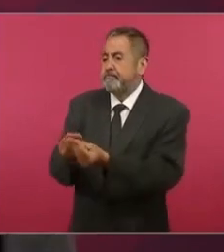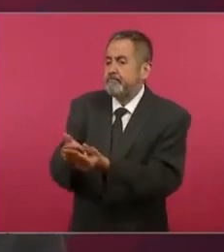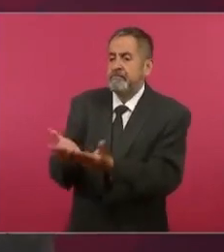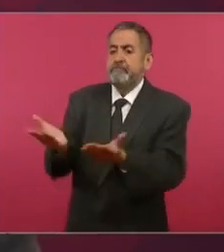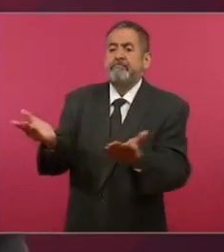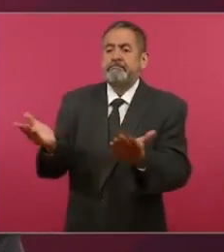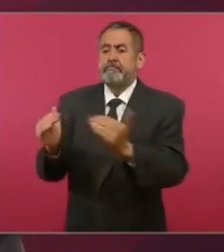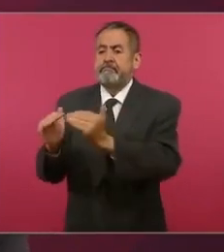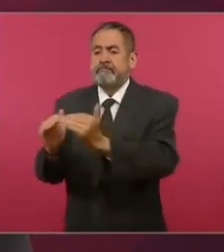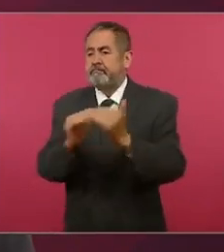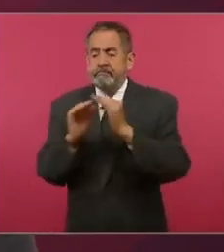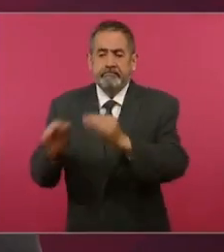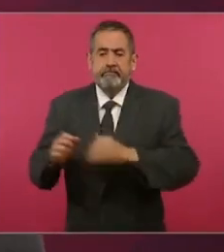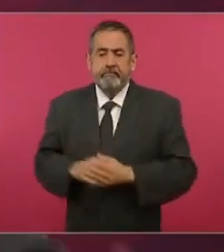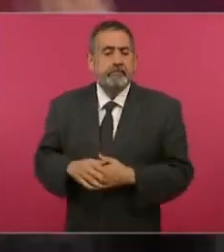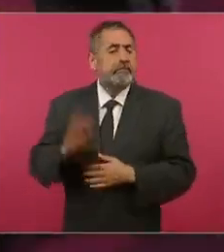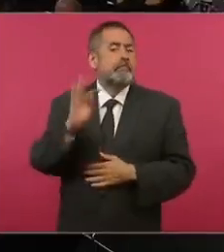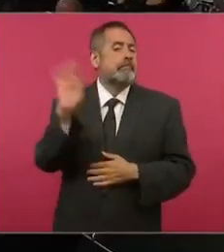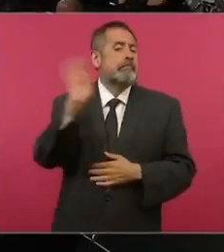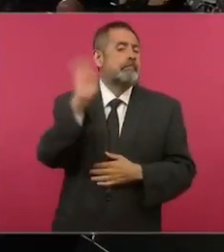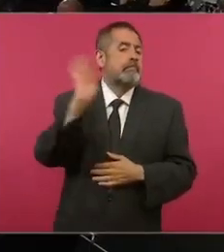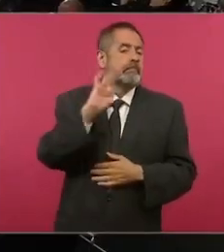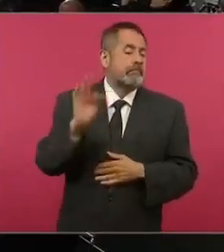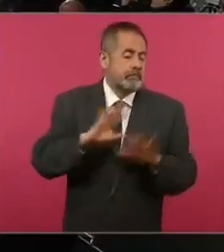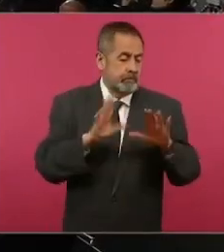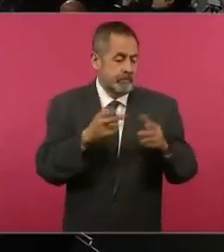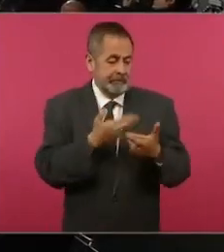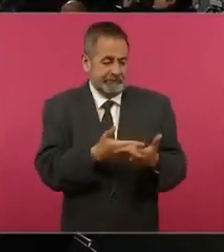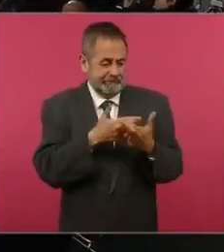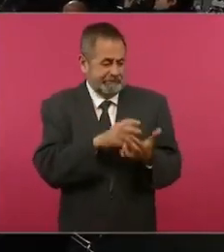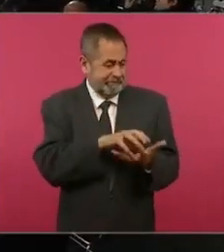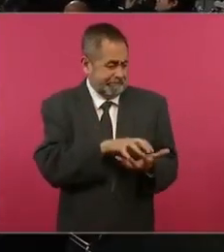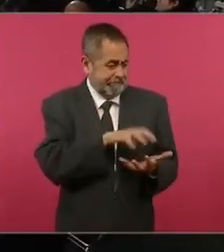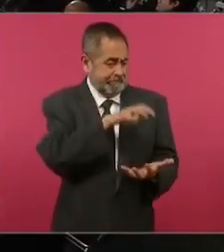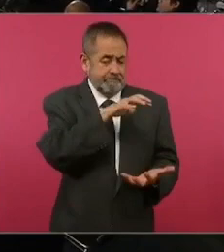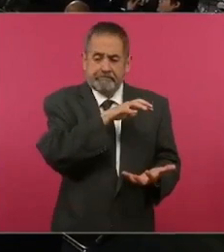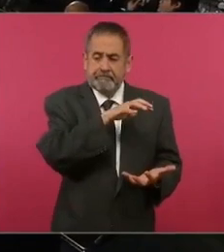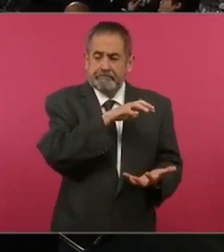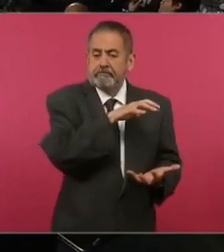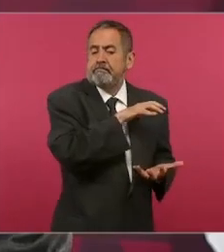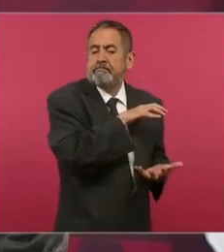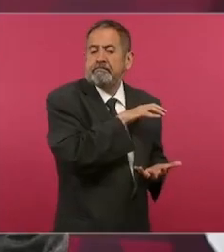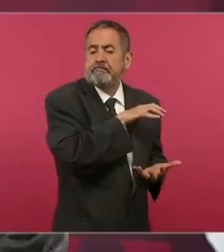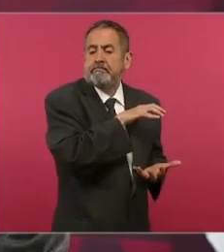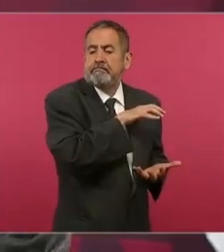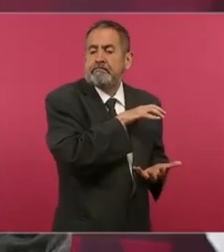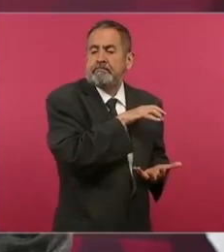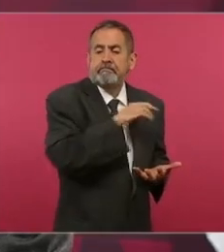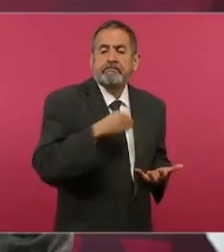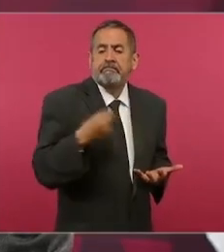porque puede haber crecimiento económico y quedarse arriba